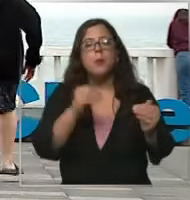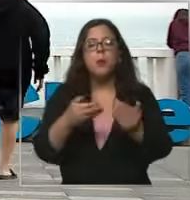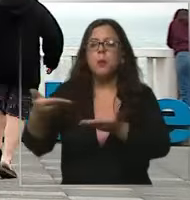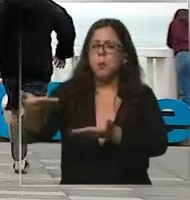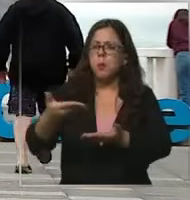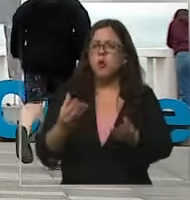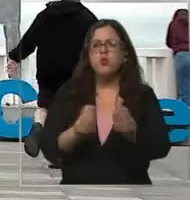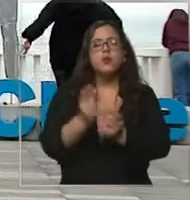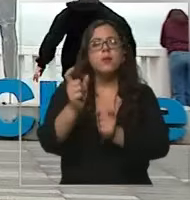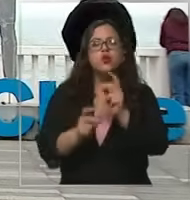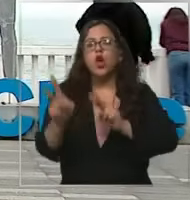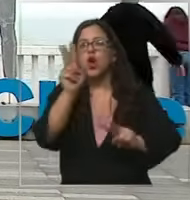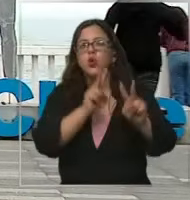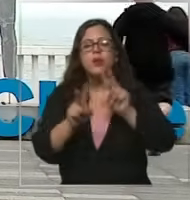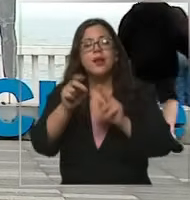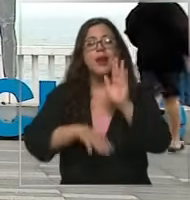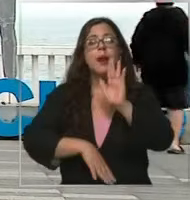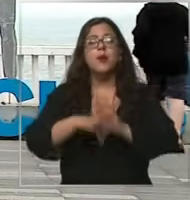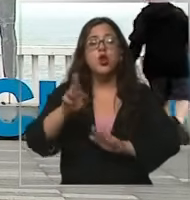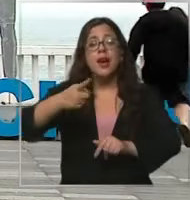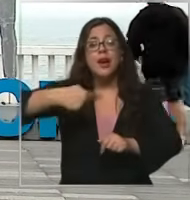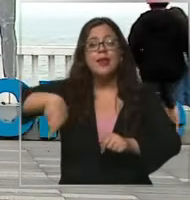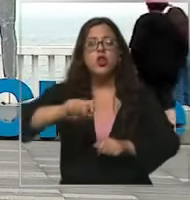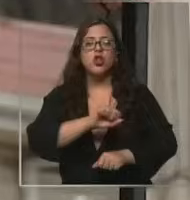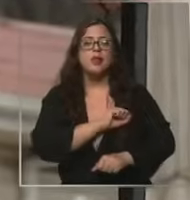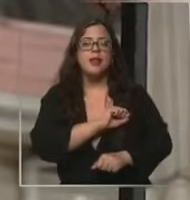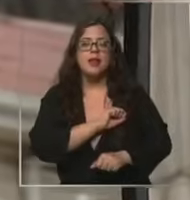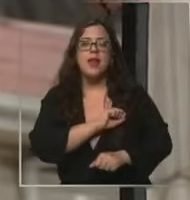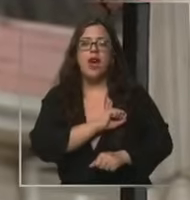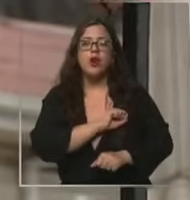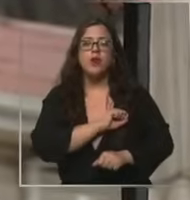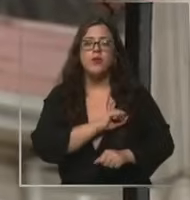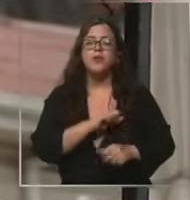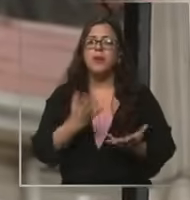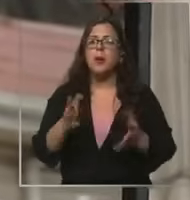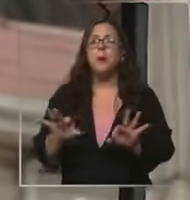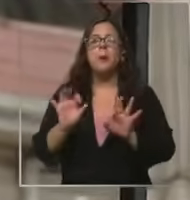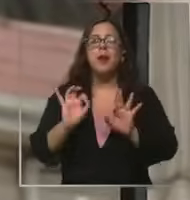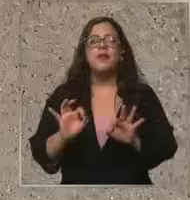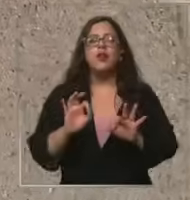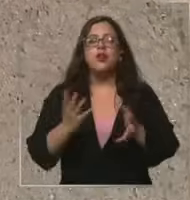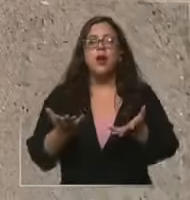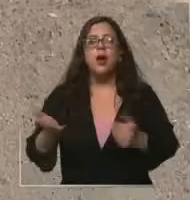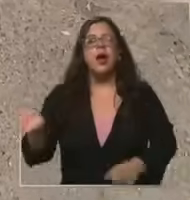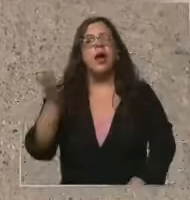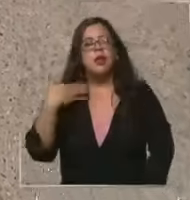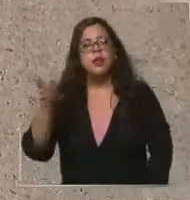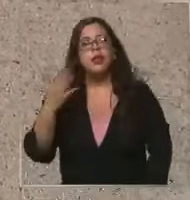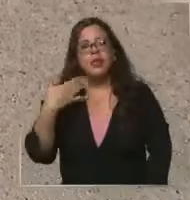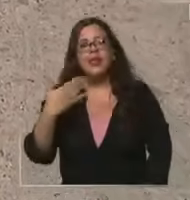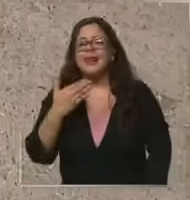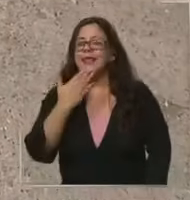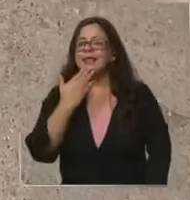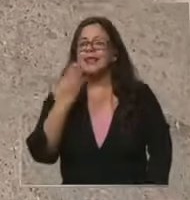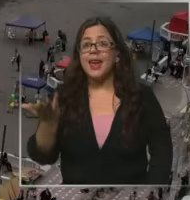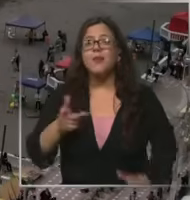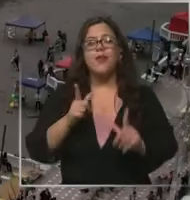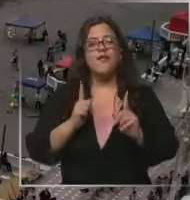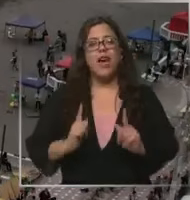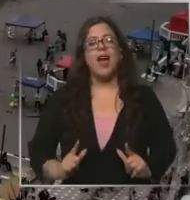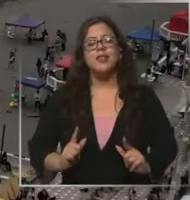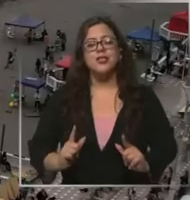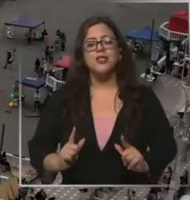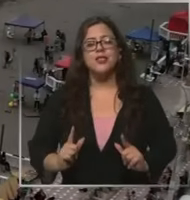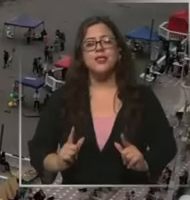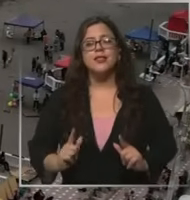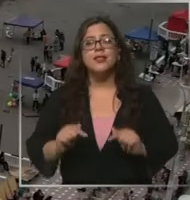recibe miles de turistas, la mayoría de ellos santiaguinos, alternativa perfecta para capear el calor y para pasar las vacaciones.